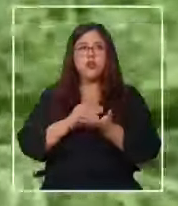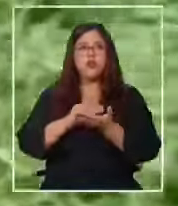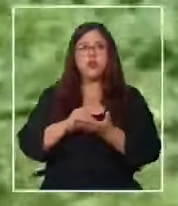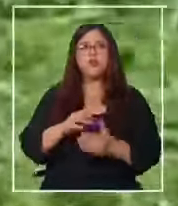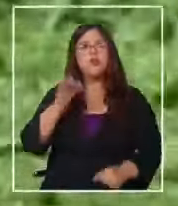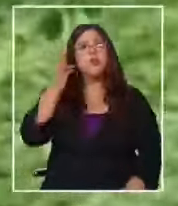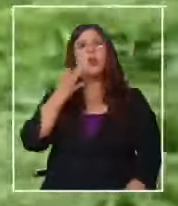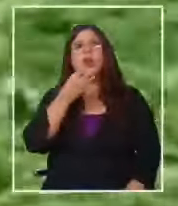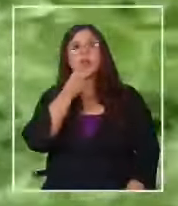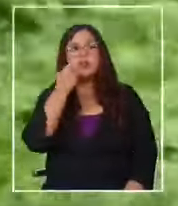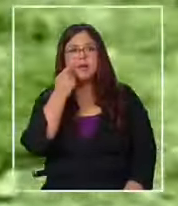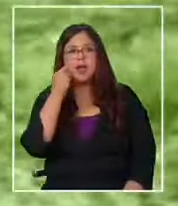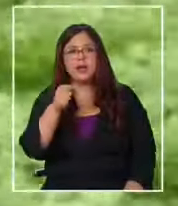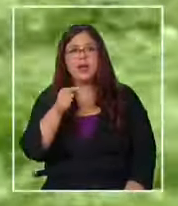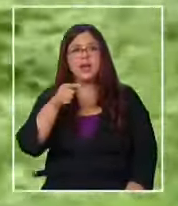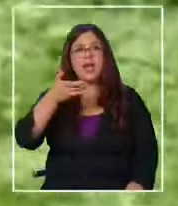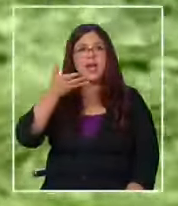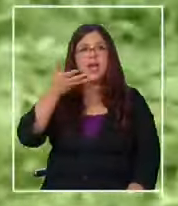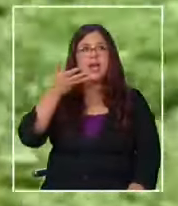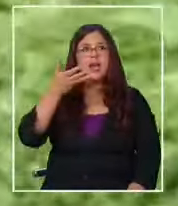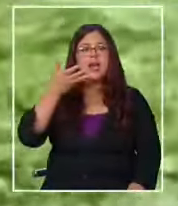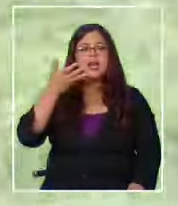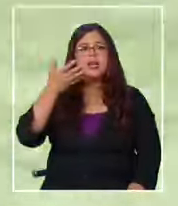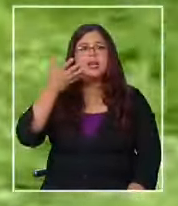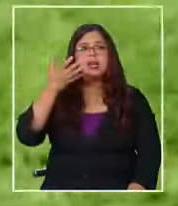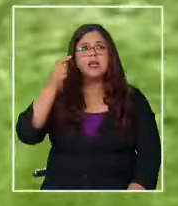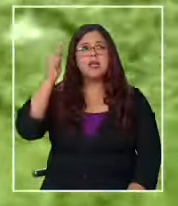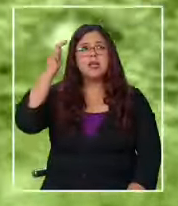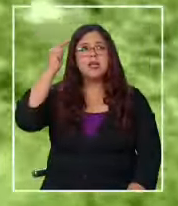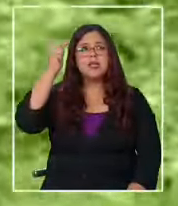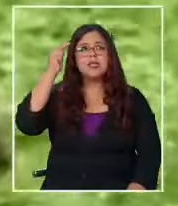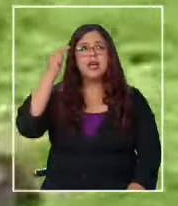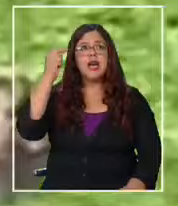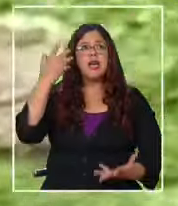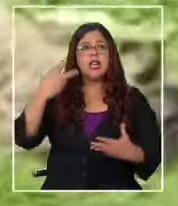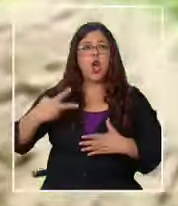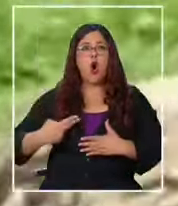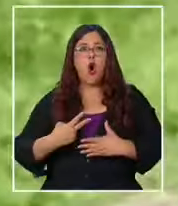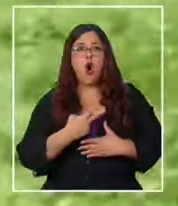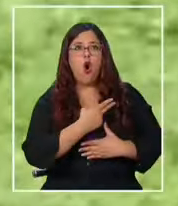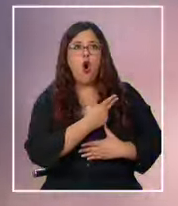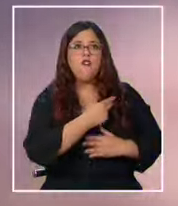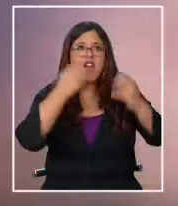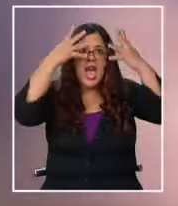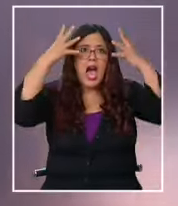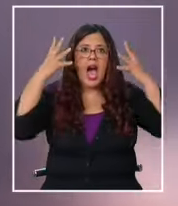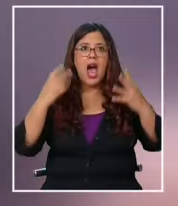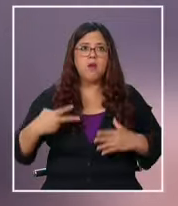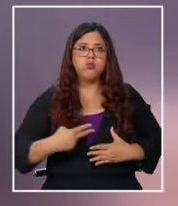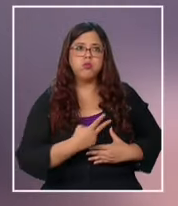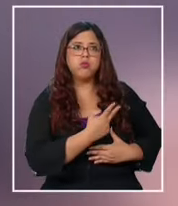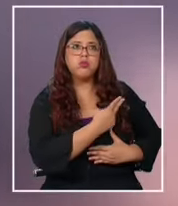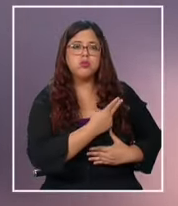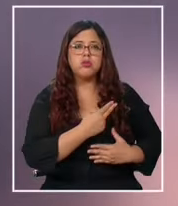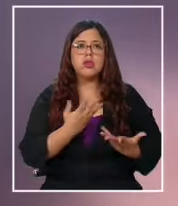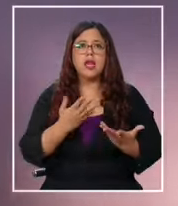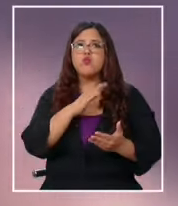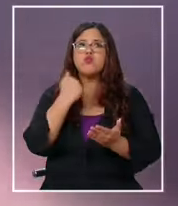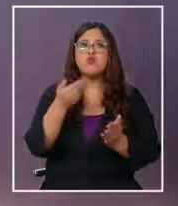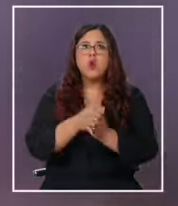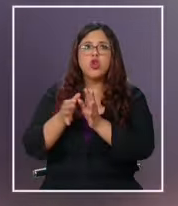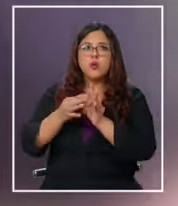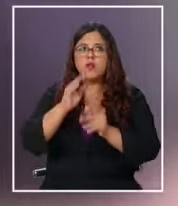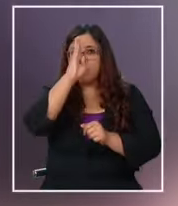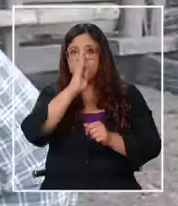Aquí están las ovejas que mataron los perros. Se ponen un poco salvajes, se agrupan y empiezan a